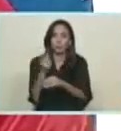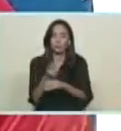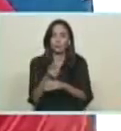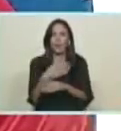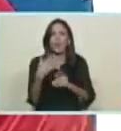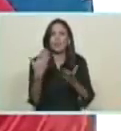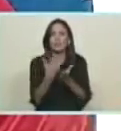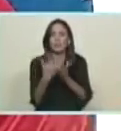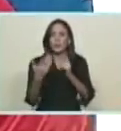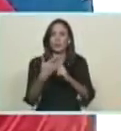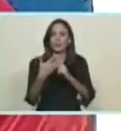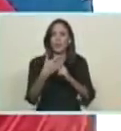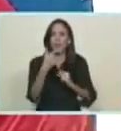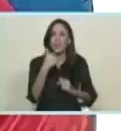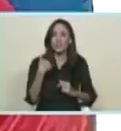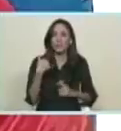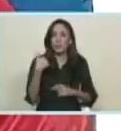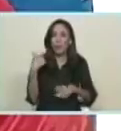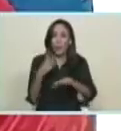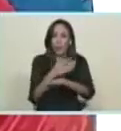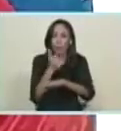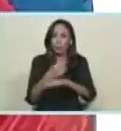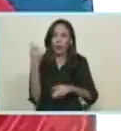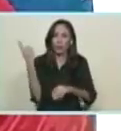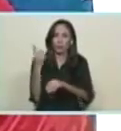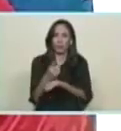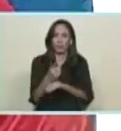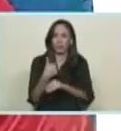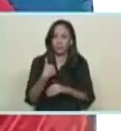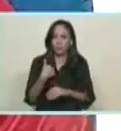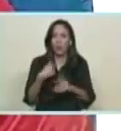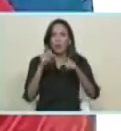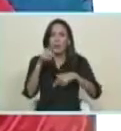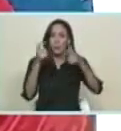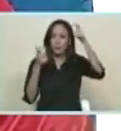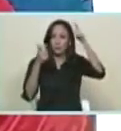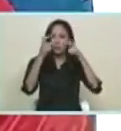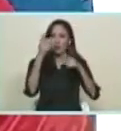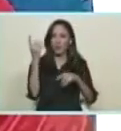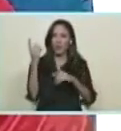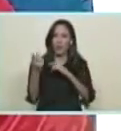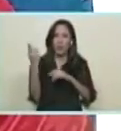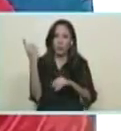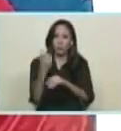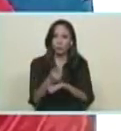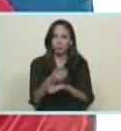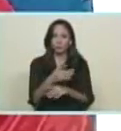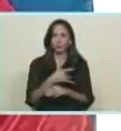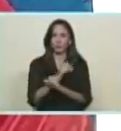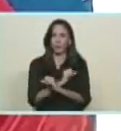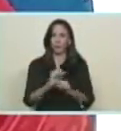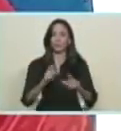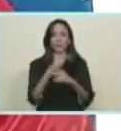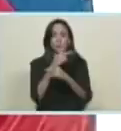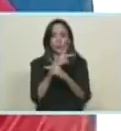Ellos me acusan a mí de dictador y acusaban al comandante Hugo Chávez de dictador.